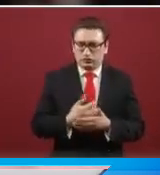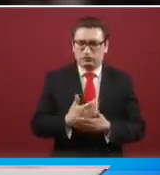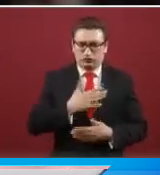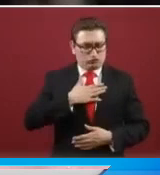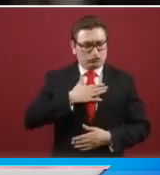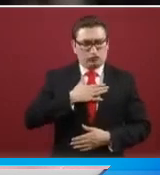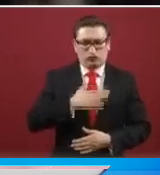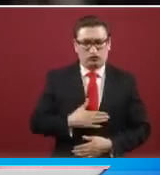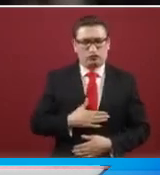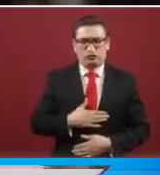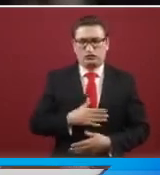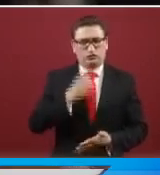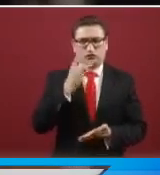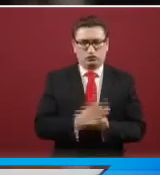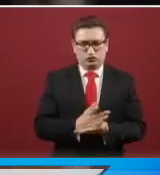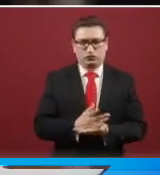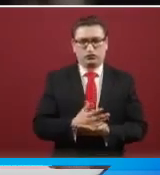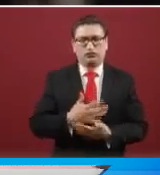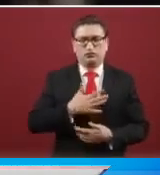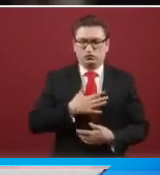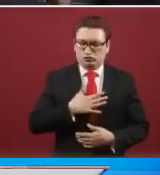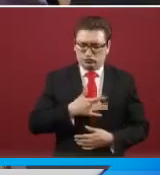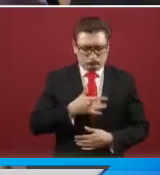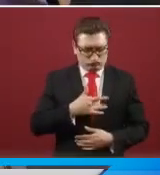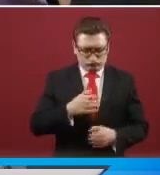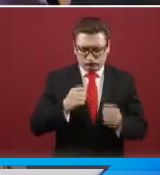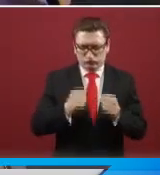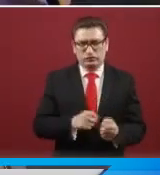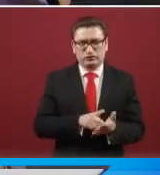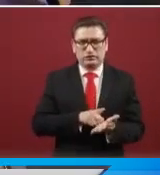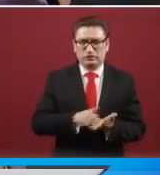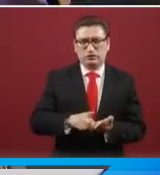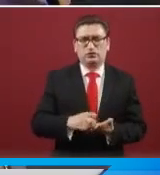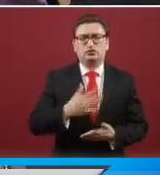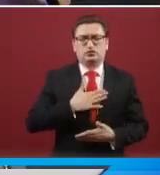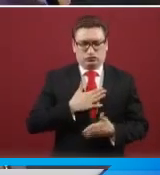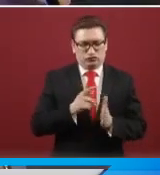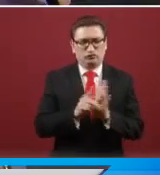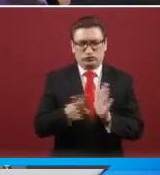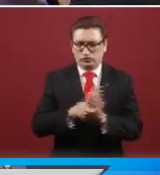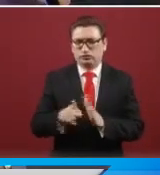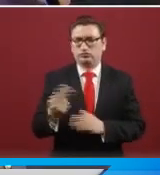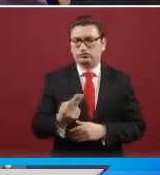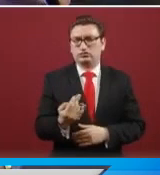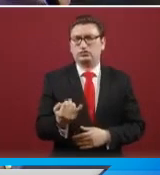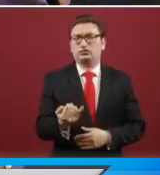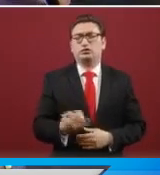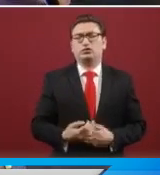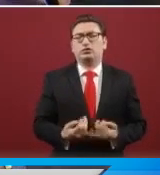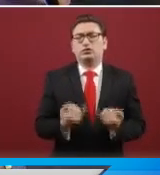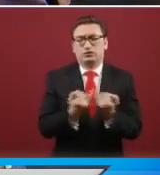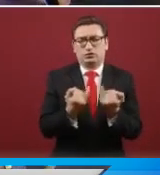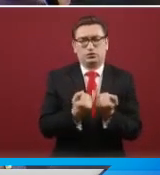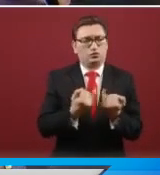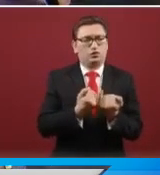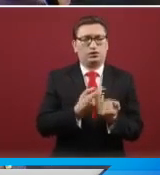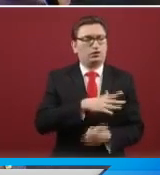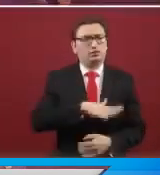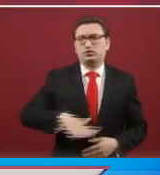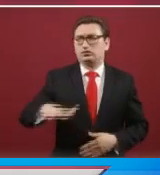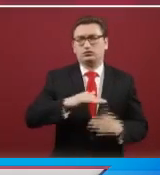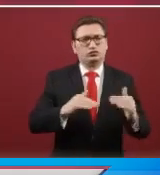presidente, es todo lo que pido y es legítimo. Lo necesito como periodista, justicia para todos ustedes